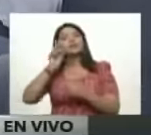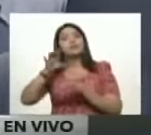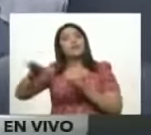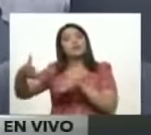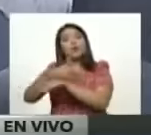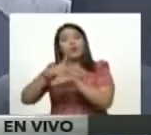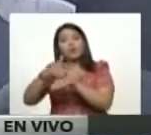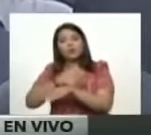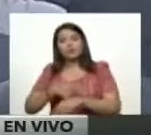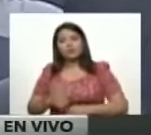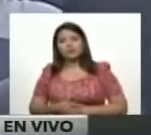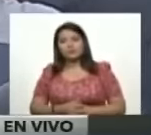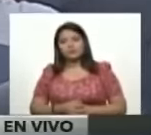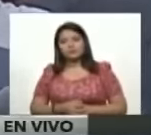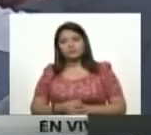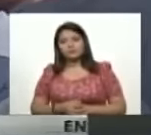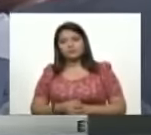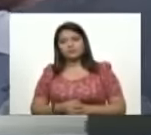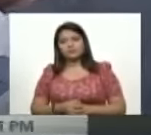revolucionario.